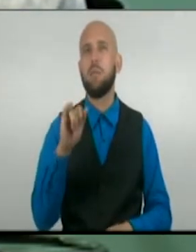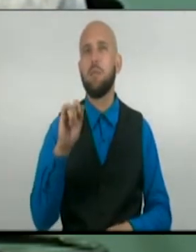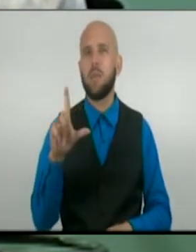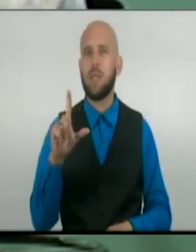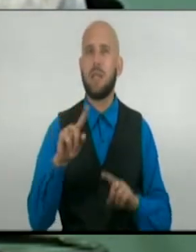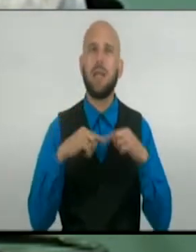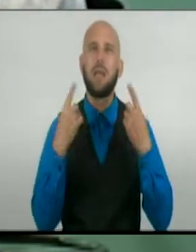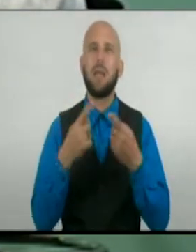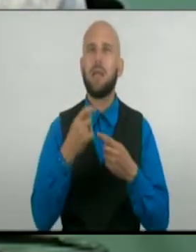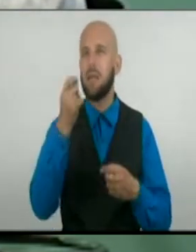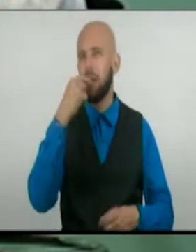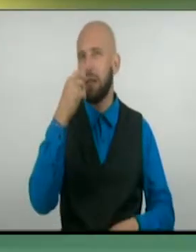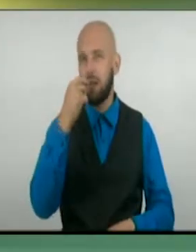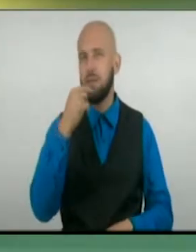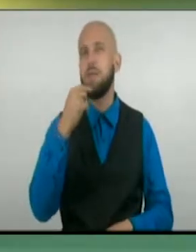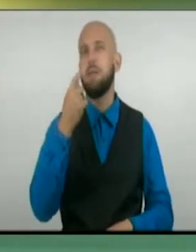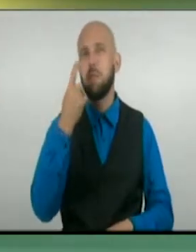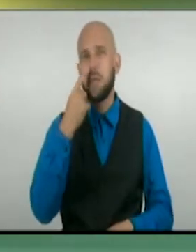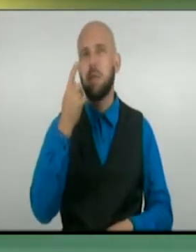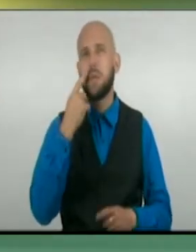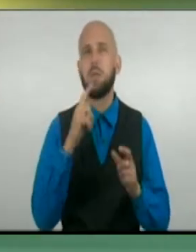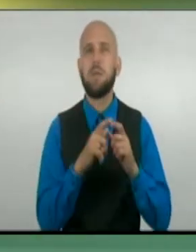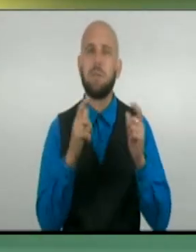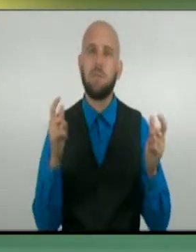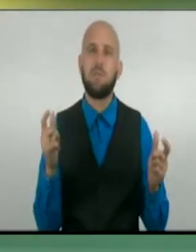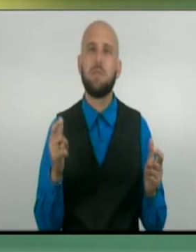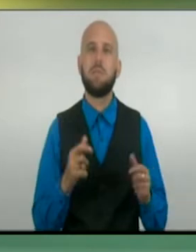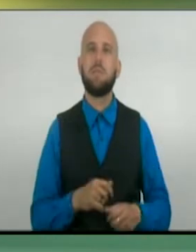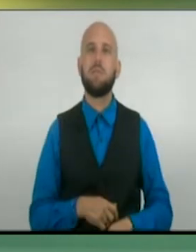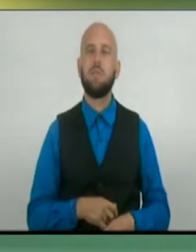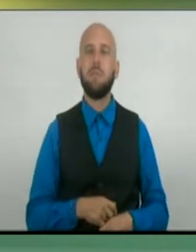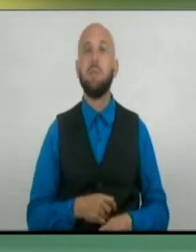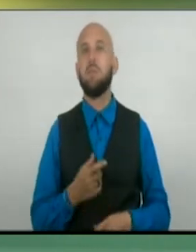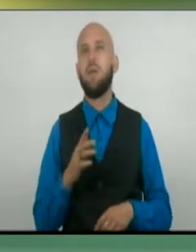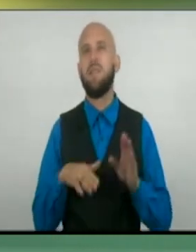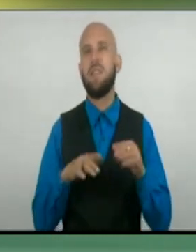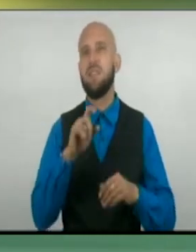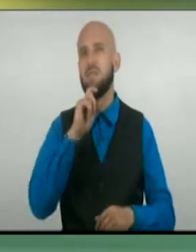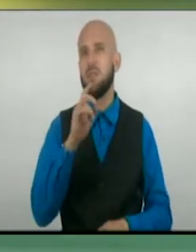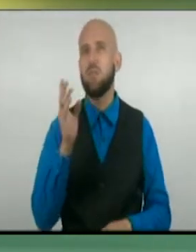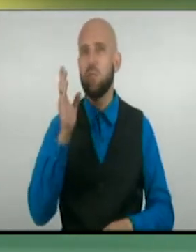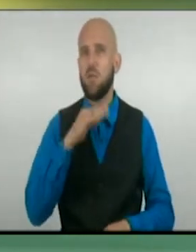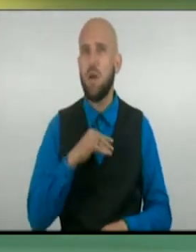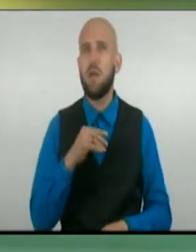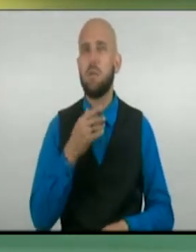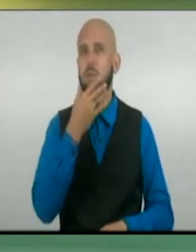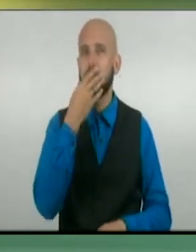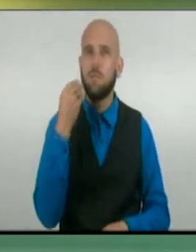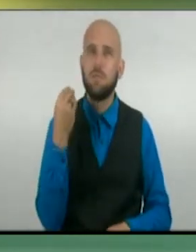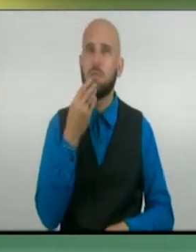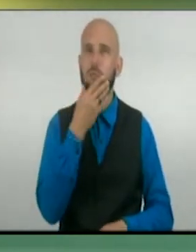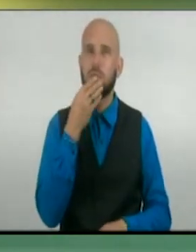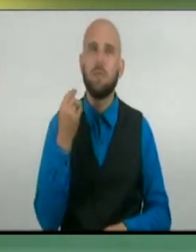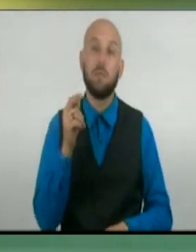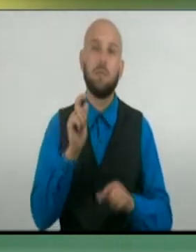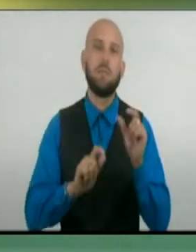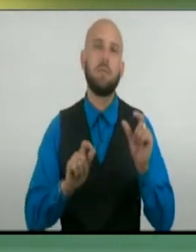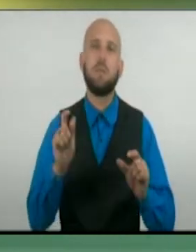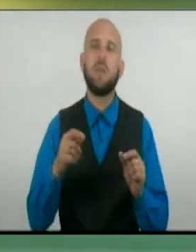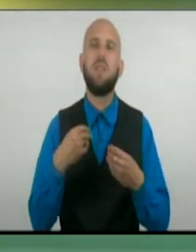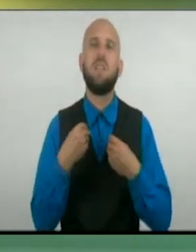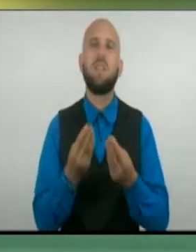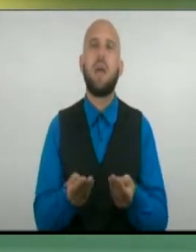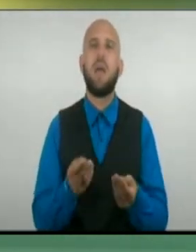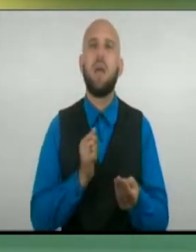general en general es el medicamento que más o menos hemos tenido incidencias en la ponen en los donantes que se presentan a donar